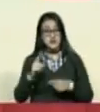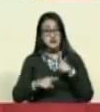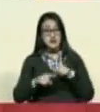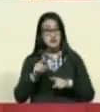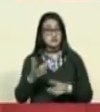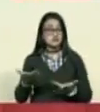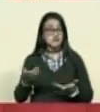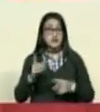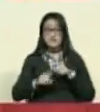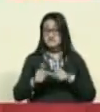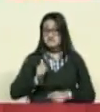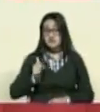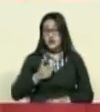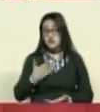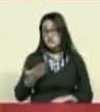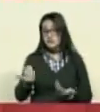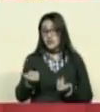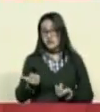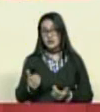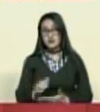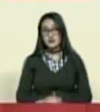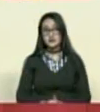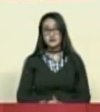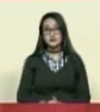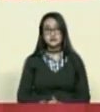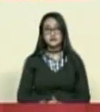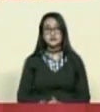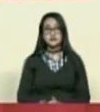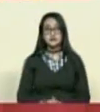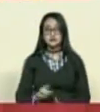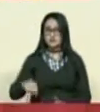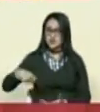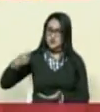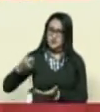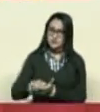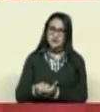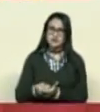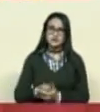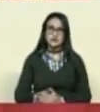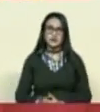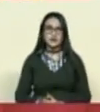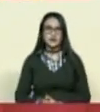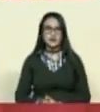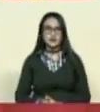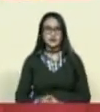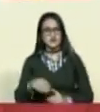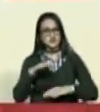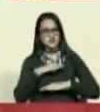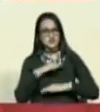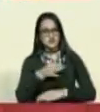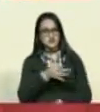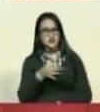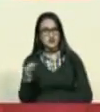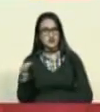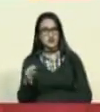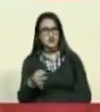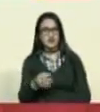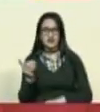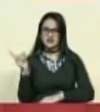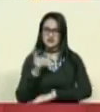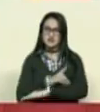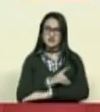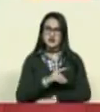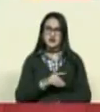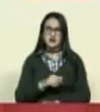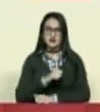falta, todos los recursos que haga falta, para hacer las inversiones con la eficacia, la efectividad, la disciplina